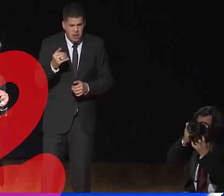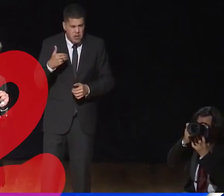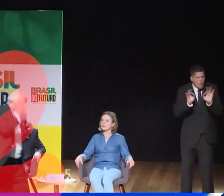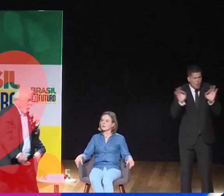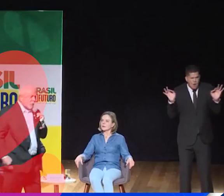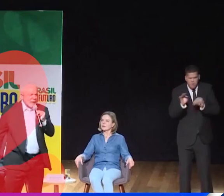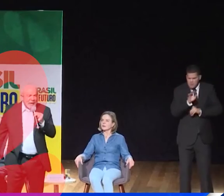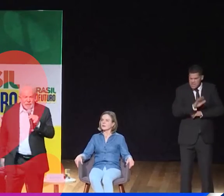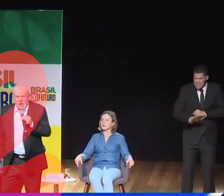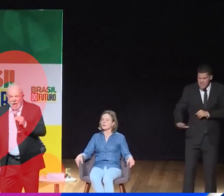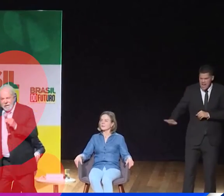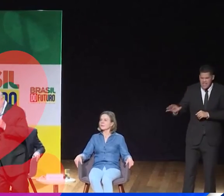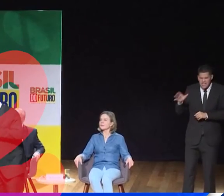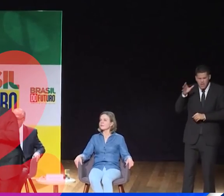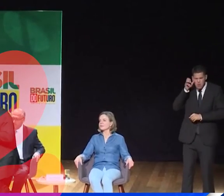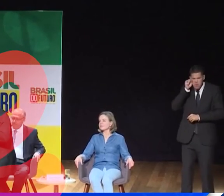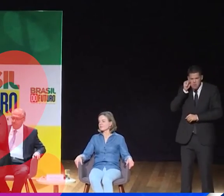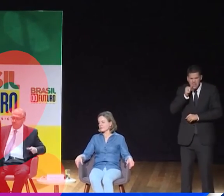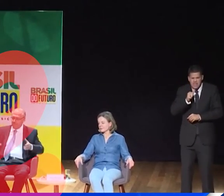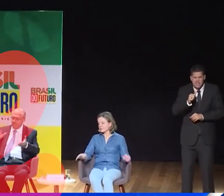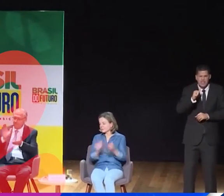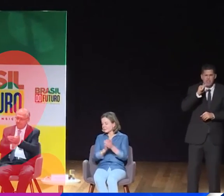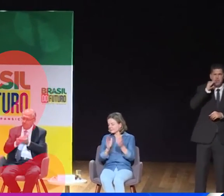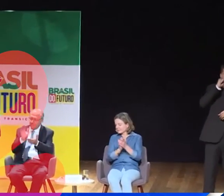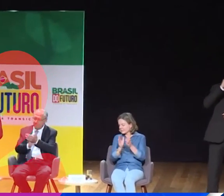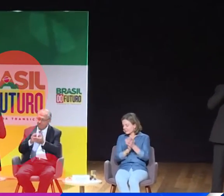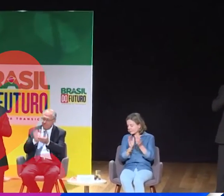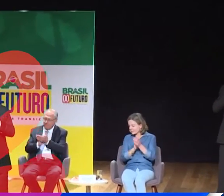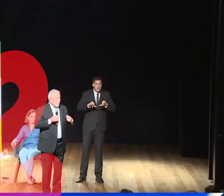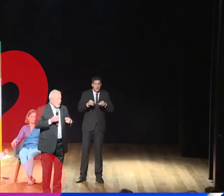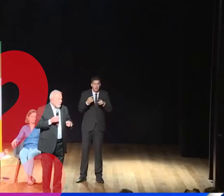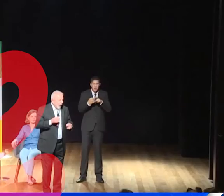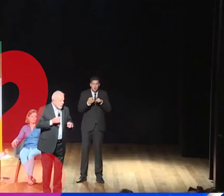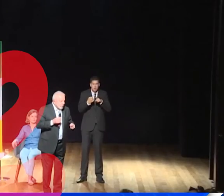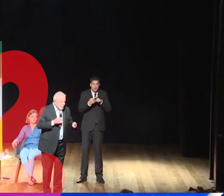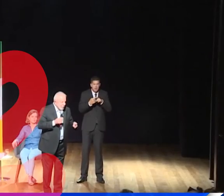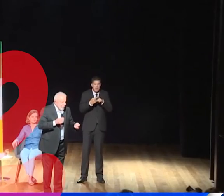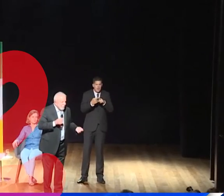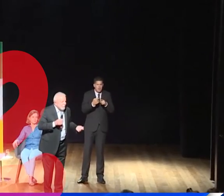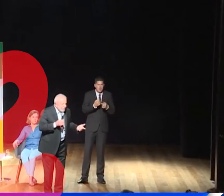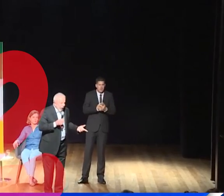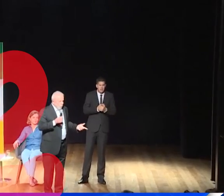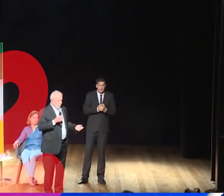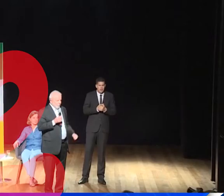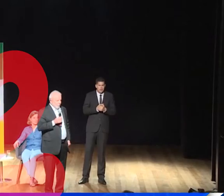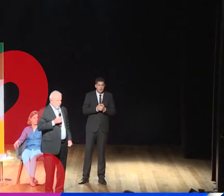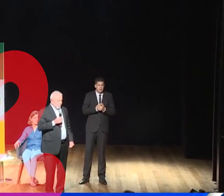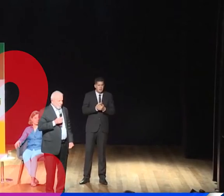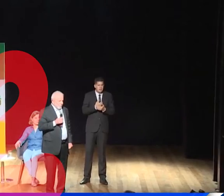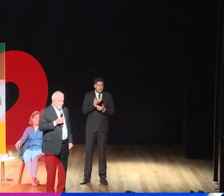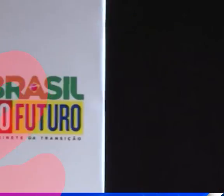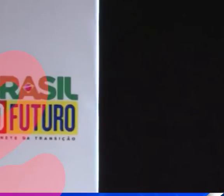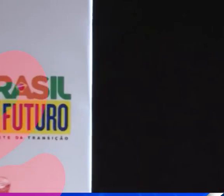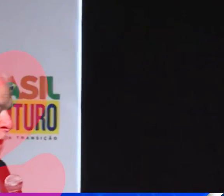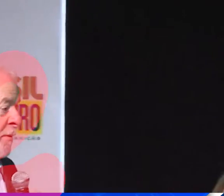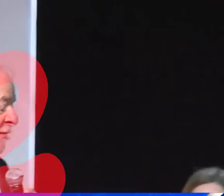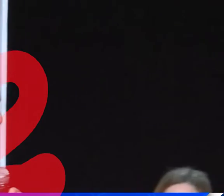pocos seguidores de bolsonaro molestos por el resultado electoral mantienen protestas en algunos puntos del país